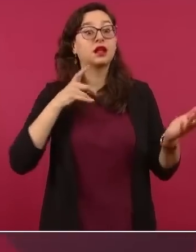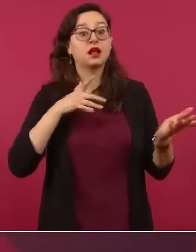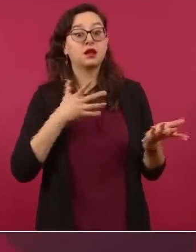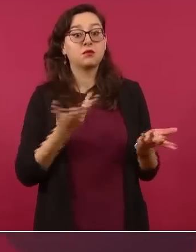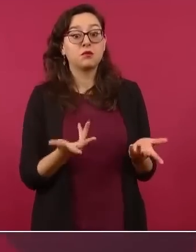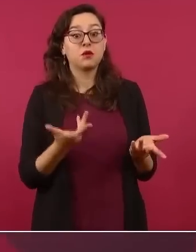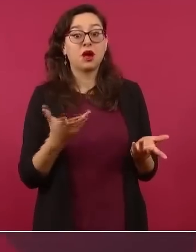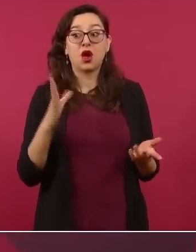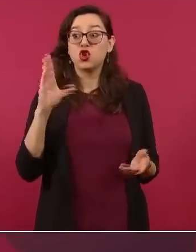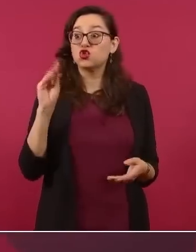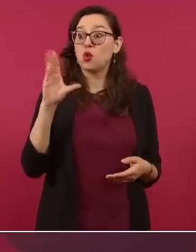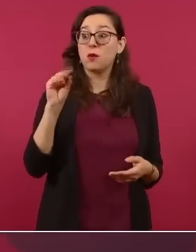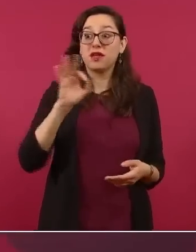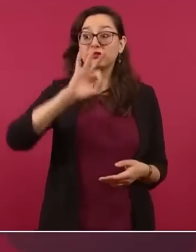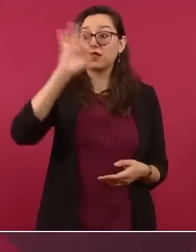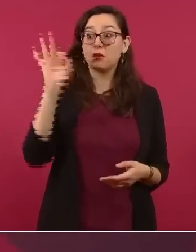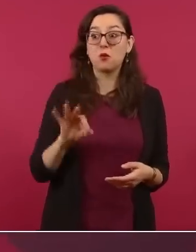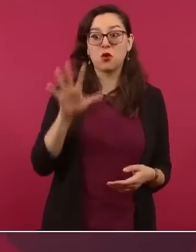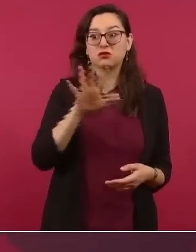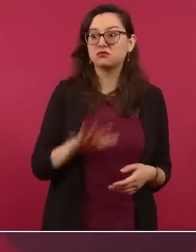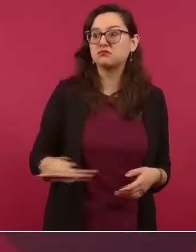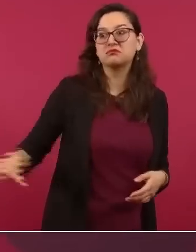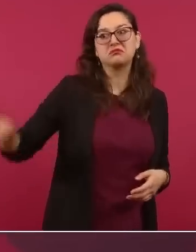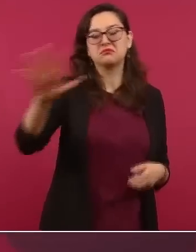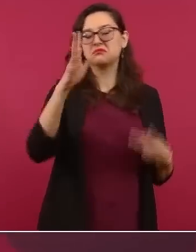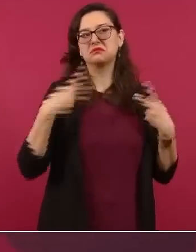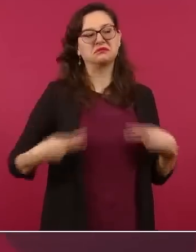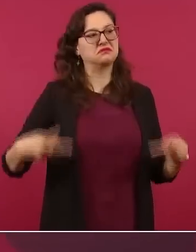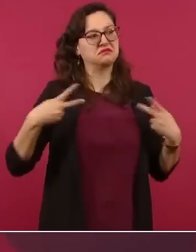Tienen el 90% del rechazo,